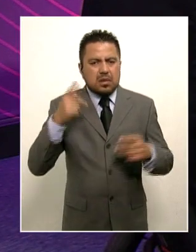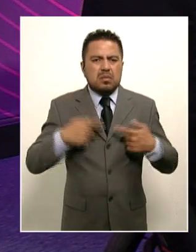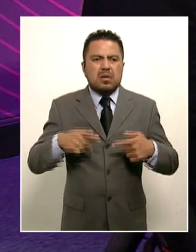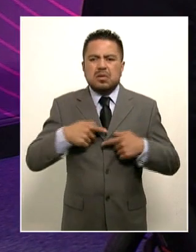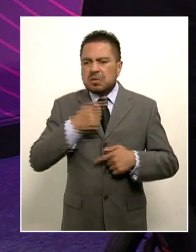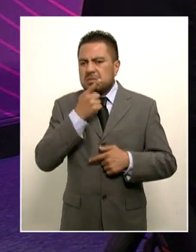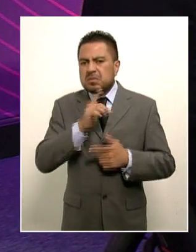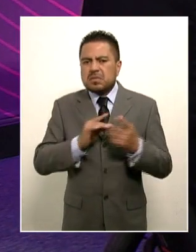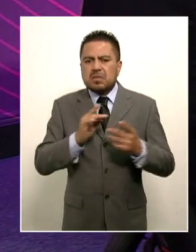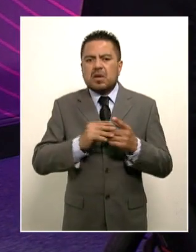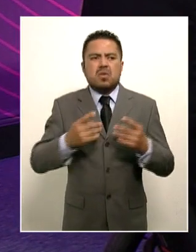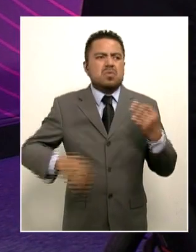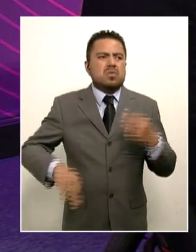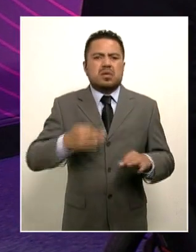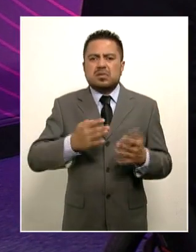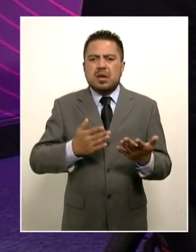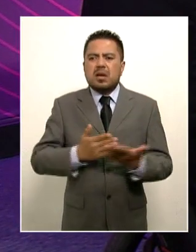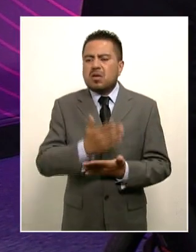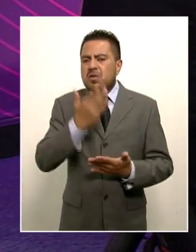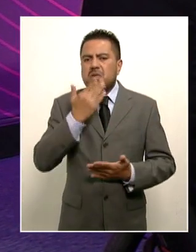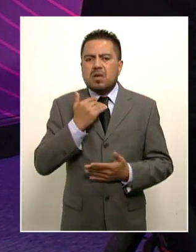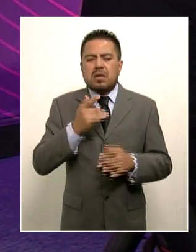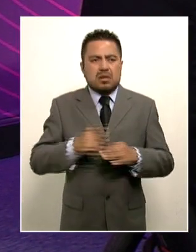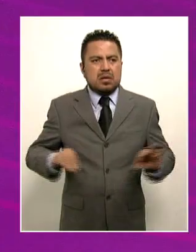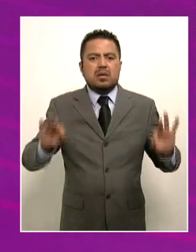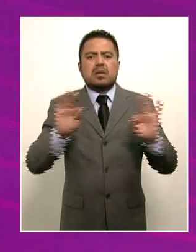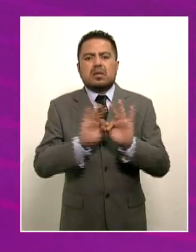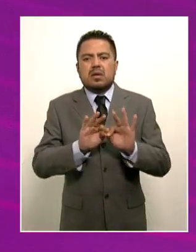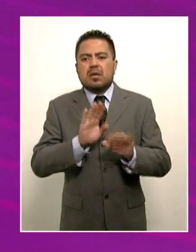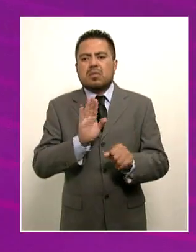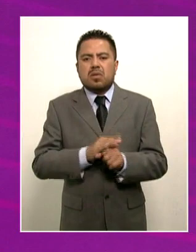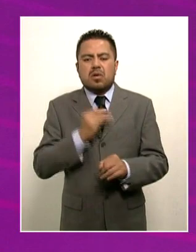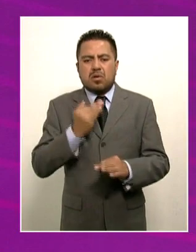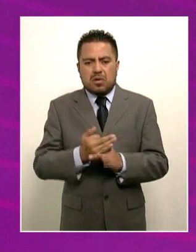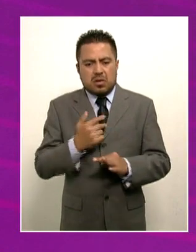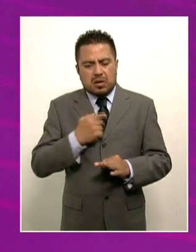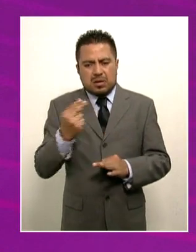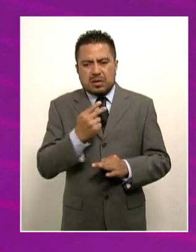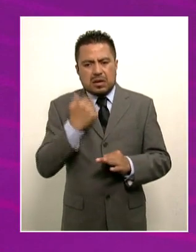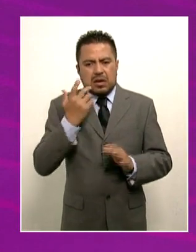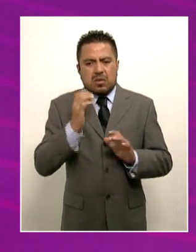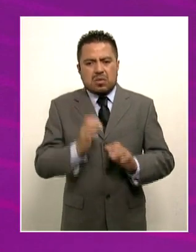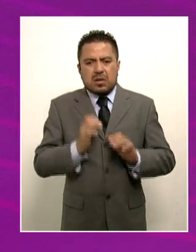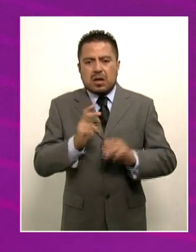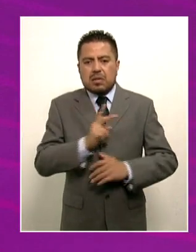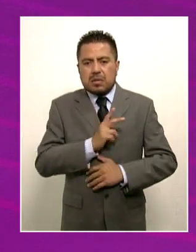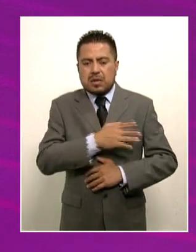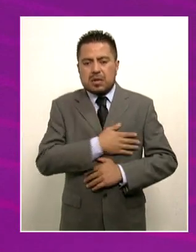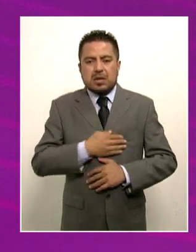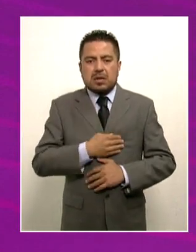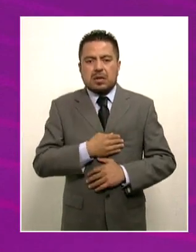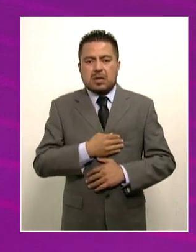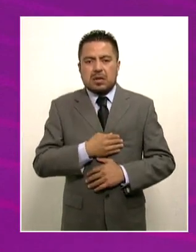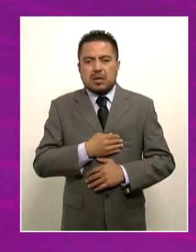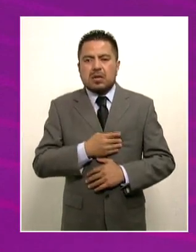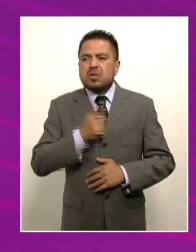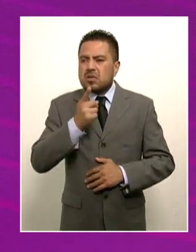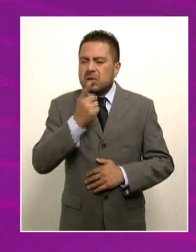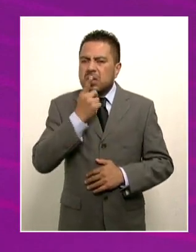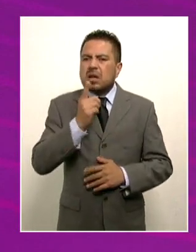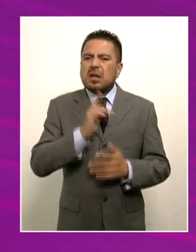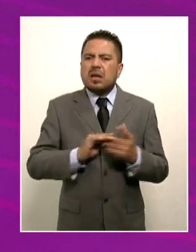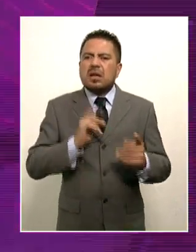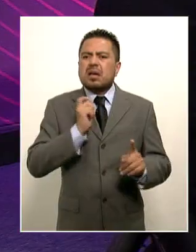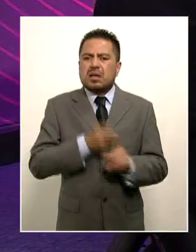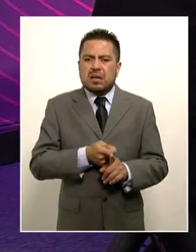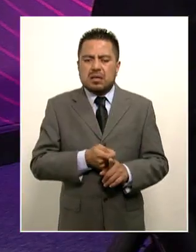dicen, es que el juicio de interdicción es muy importante porque yo lo que quiero es cuidar a mi hijo. Bueno, ese es el tema. ¿Qué dirías ante